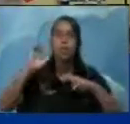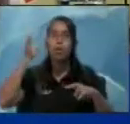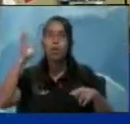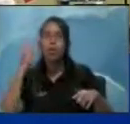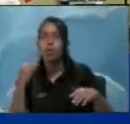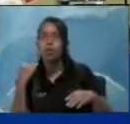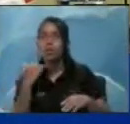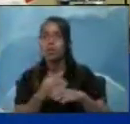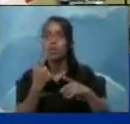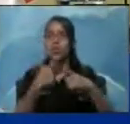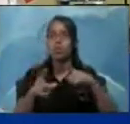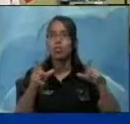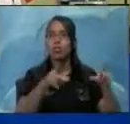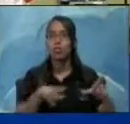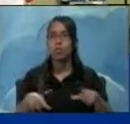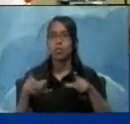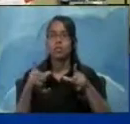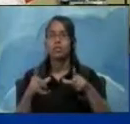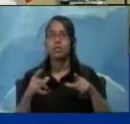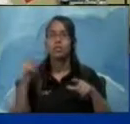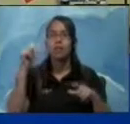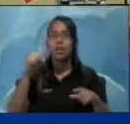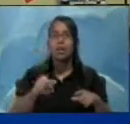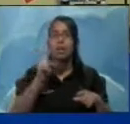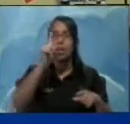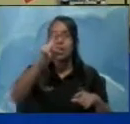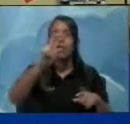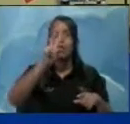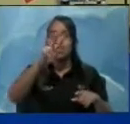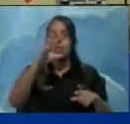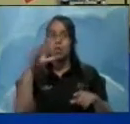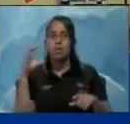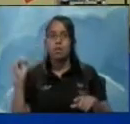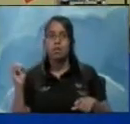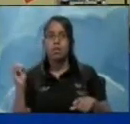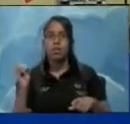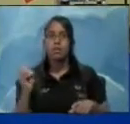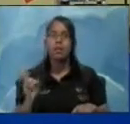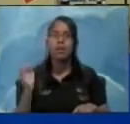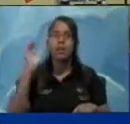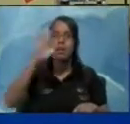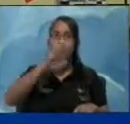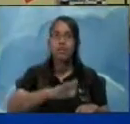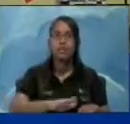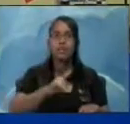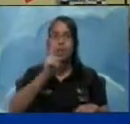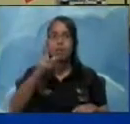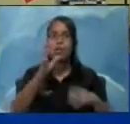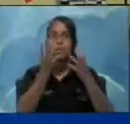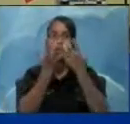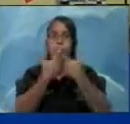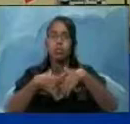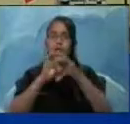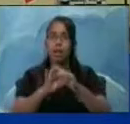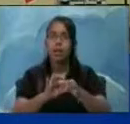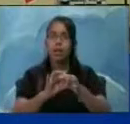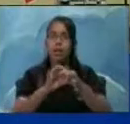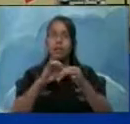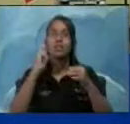las hojas secas estos 120 estaban unánimes